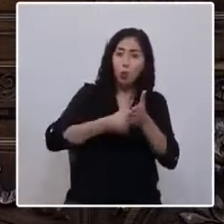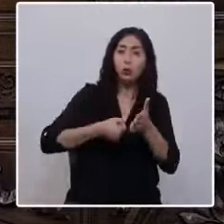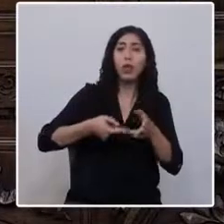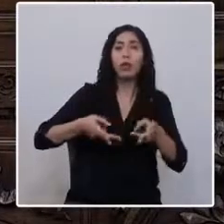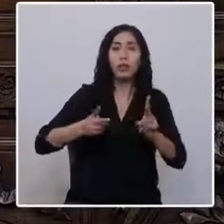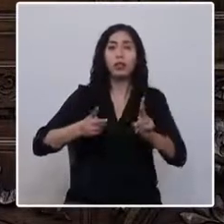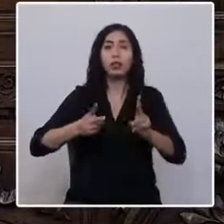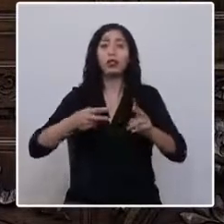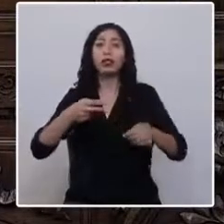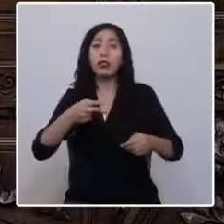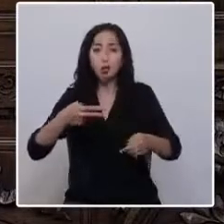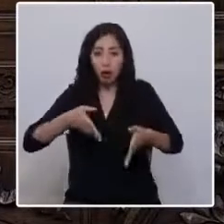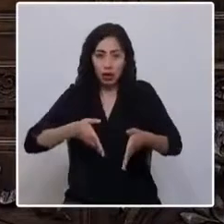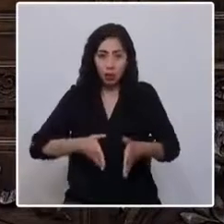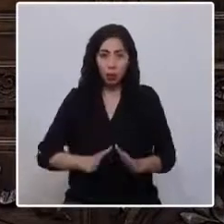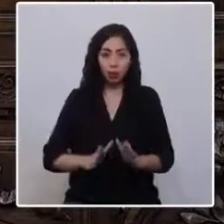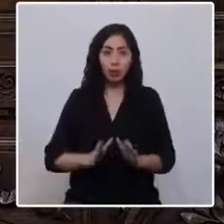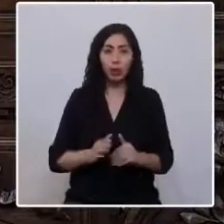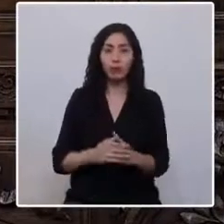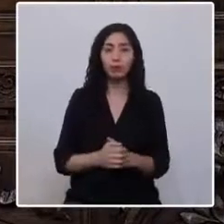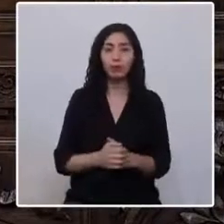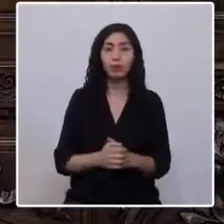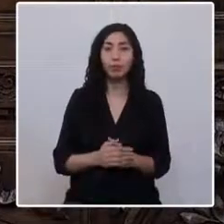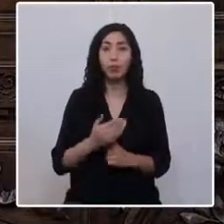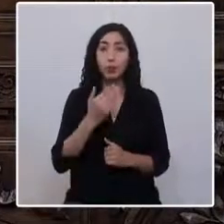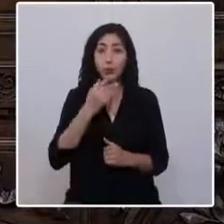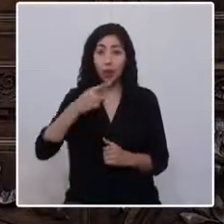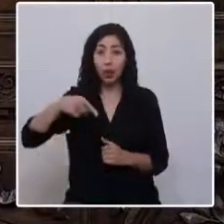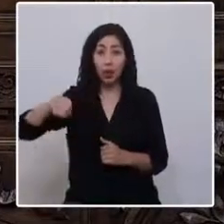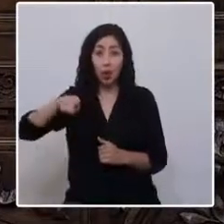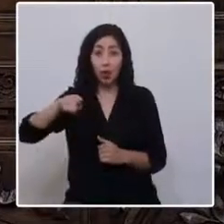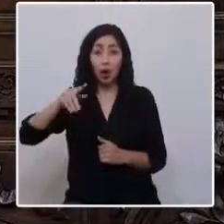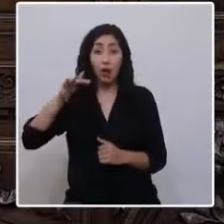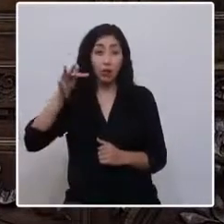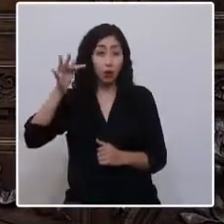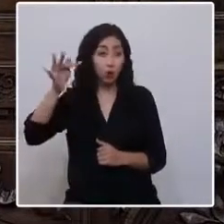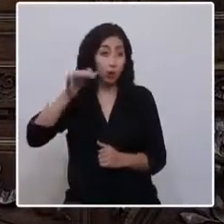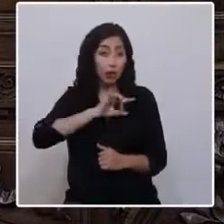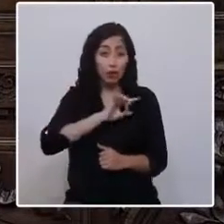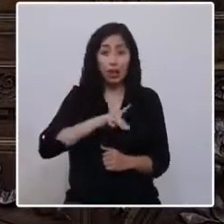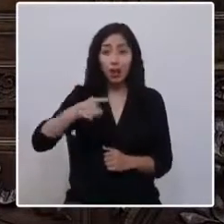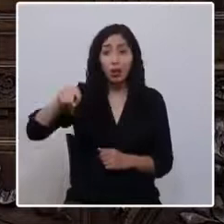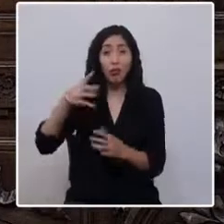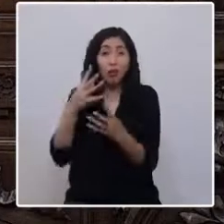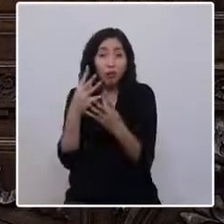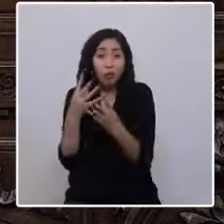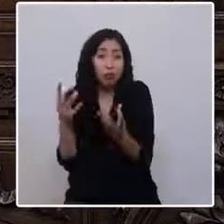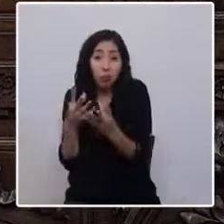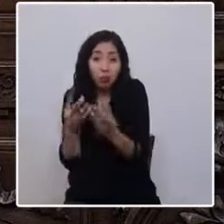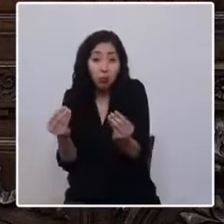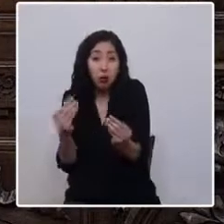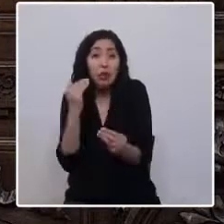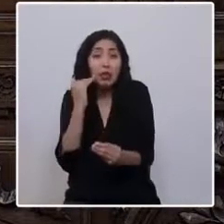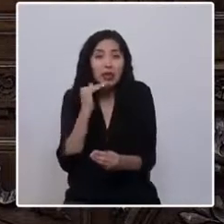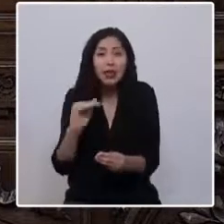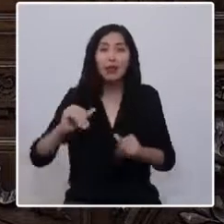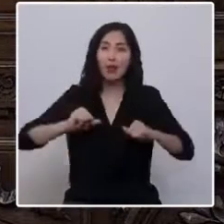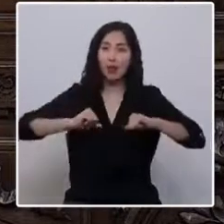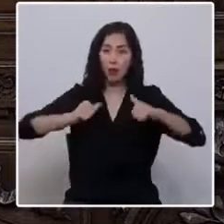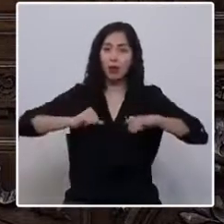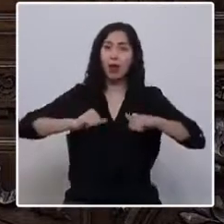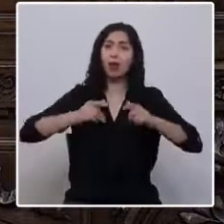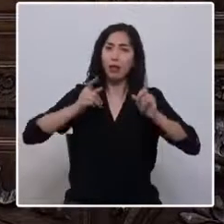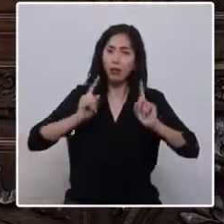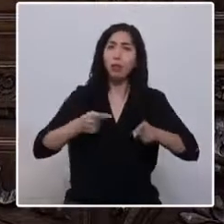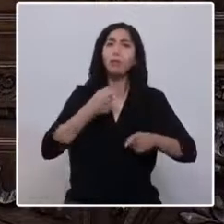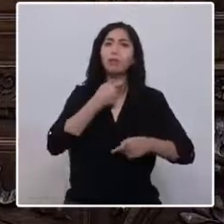reproductivos. Al invisibilizado futuro de Chile, las niñeces y adolescencias a quienes debemos garantizarles el